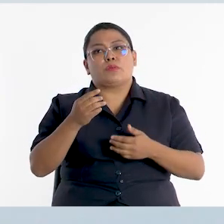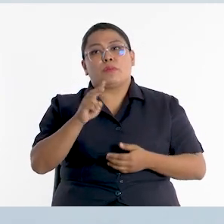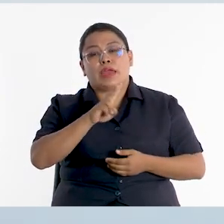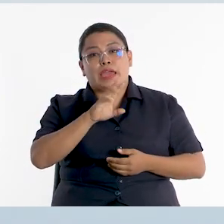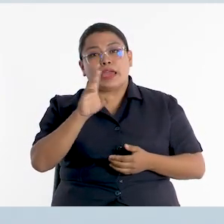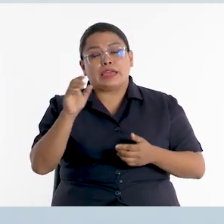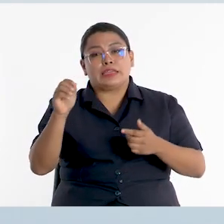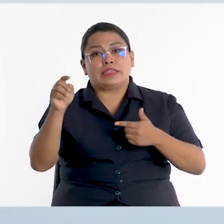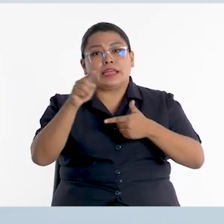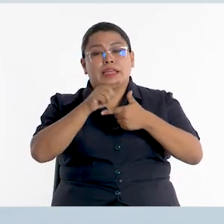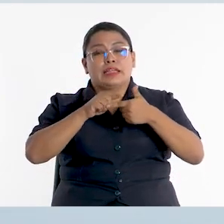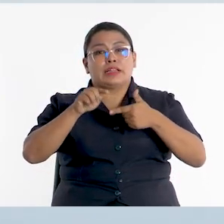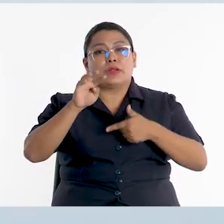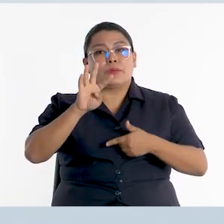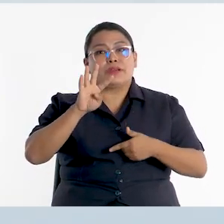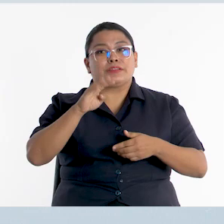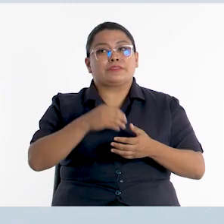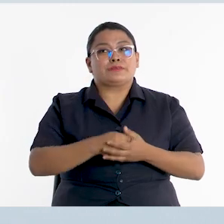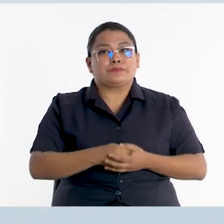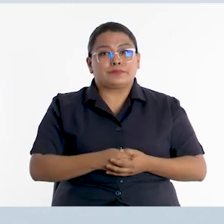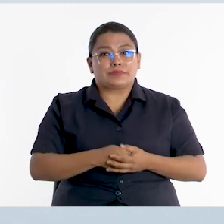división es 20 entre 4.